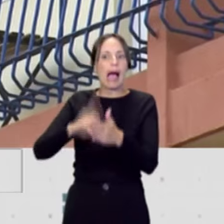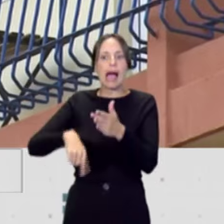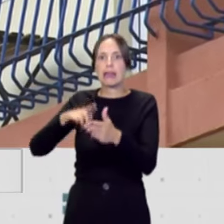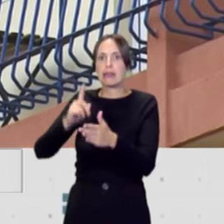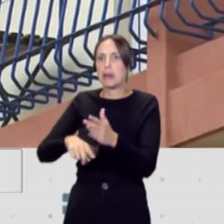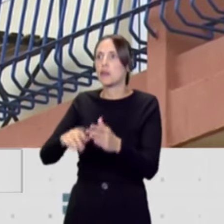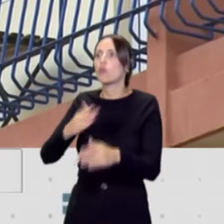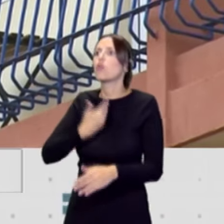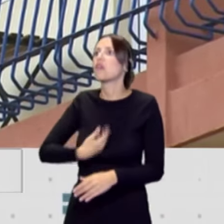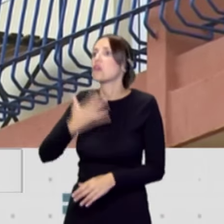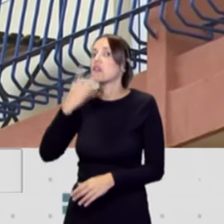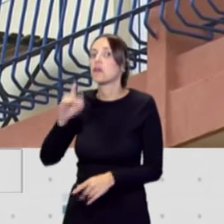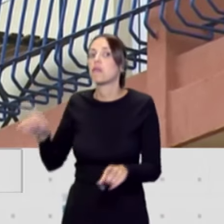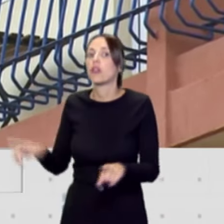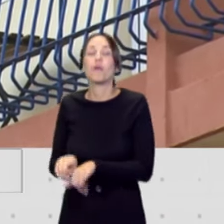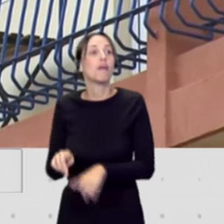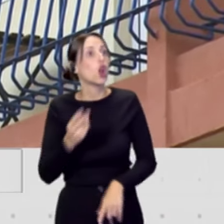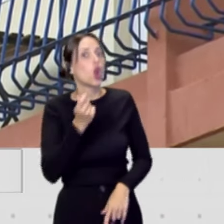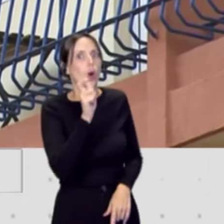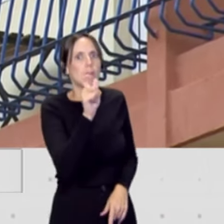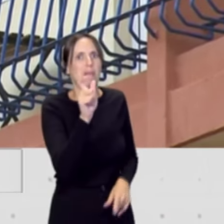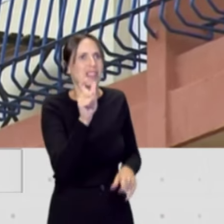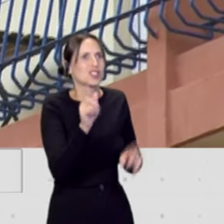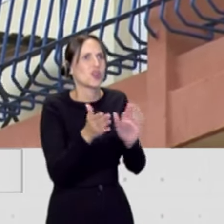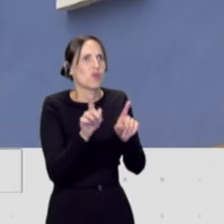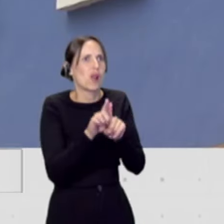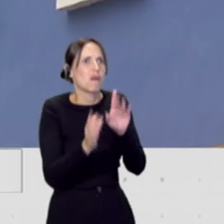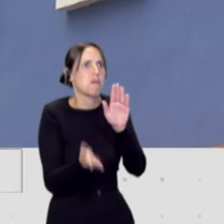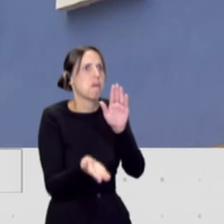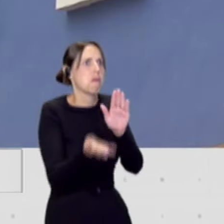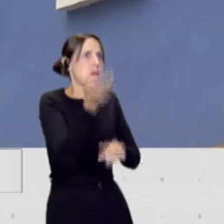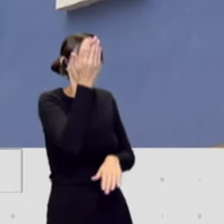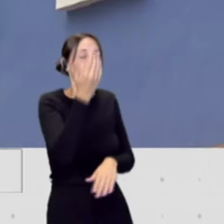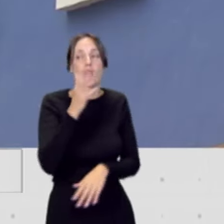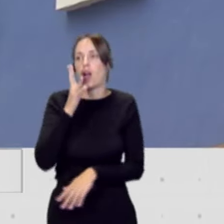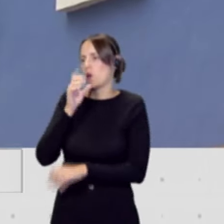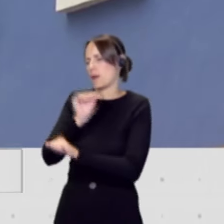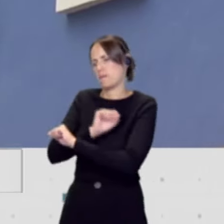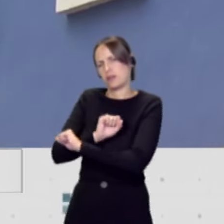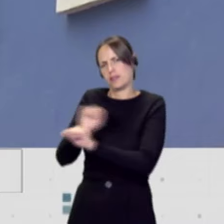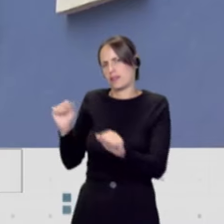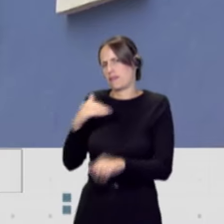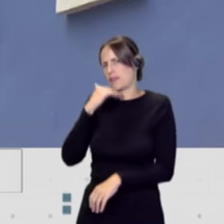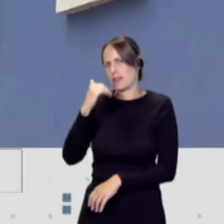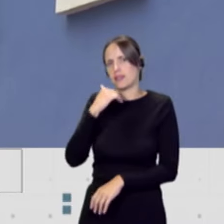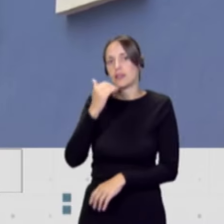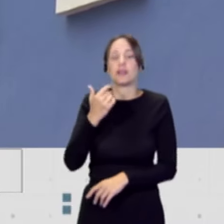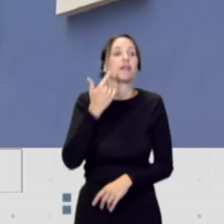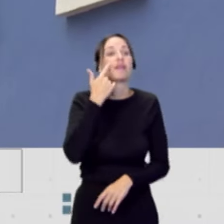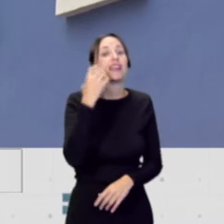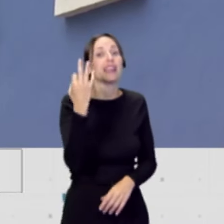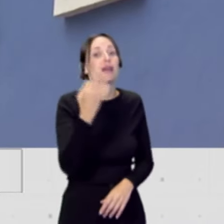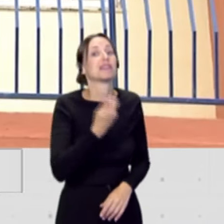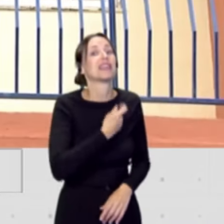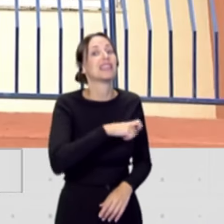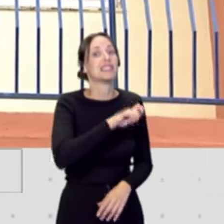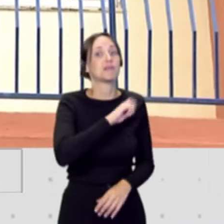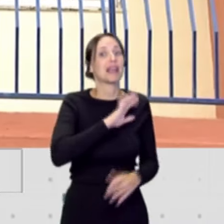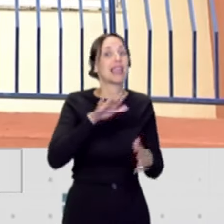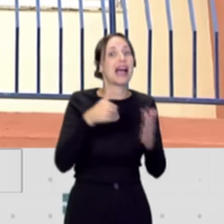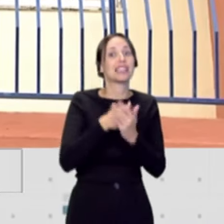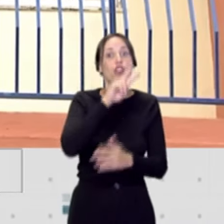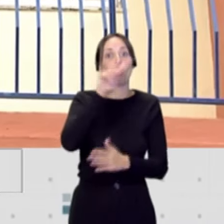precios honesto. Las se han disparado, sí, pero en cuestión de nada. Es casi imposible ahora mismo acceder a una vivienda. Lo que ha pasado es que España construyó muchísimo hasta el año 2007,